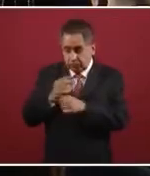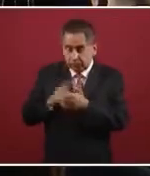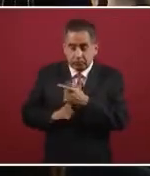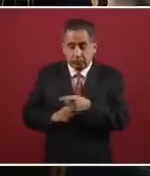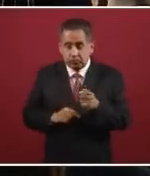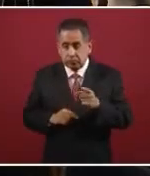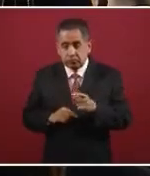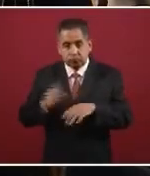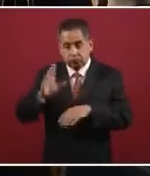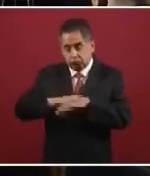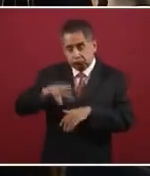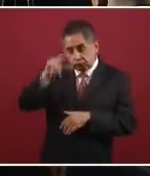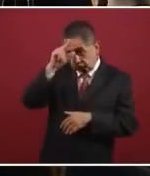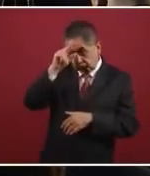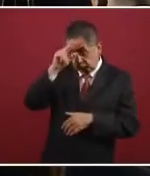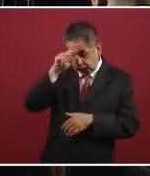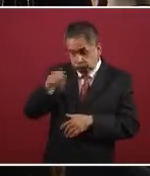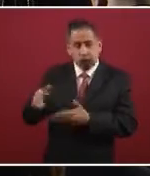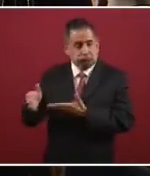aptos,